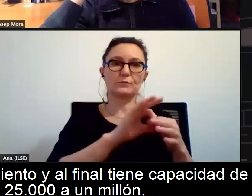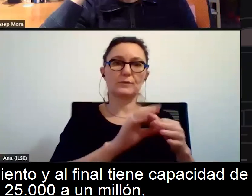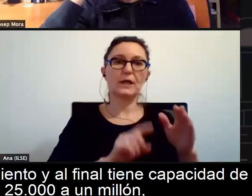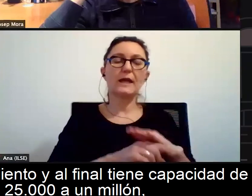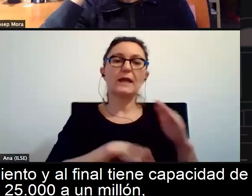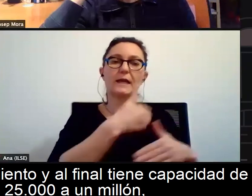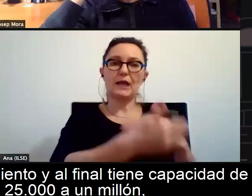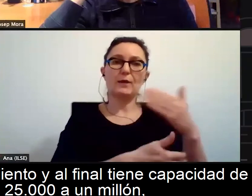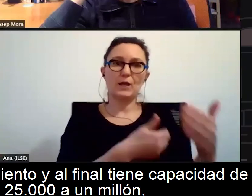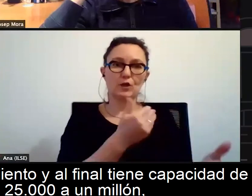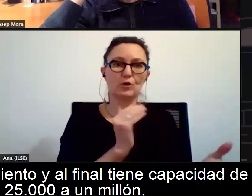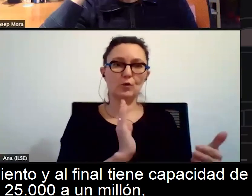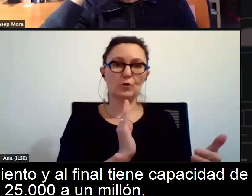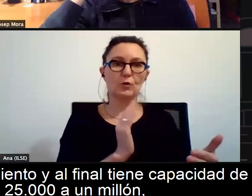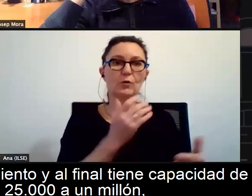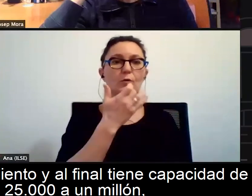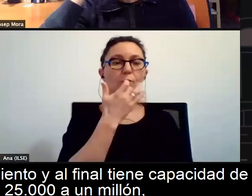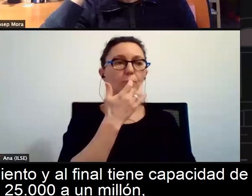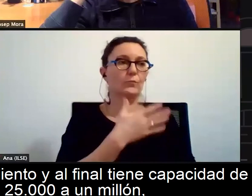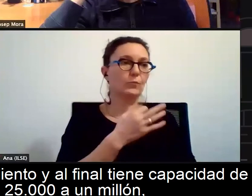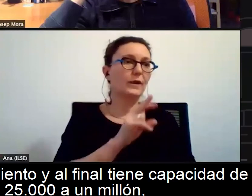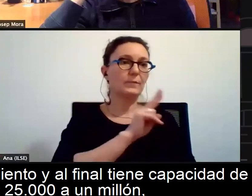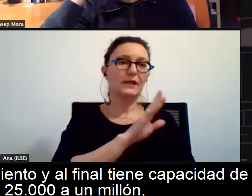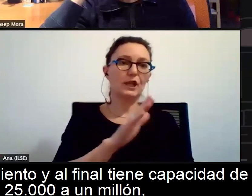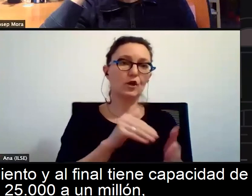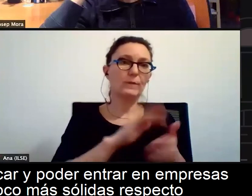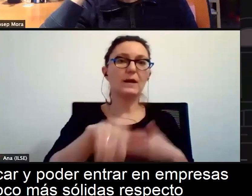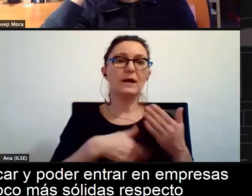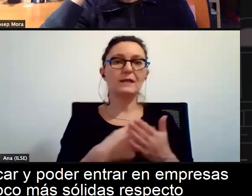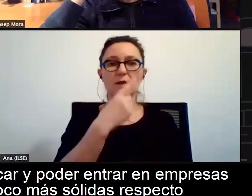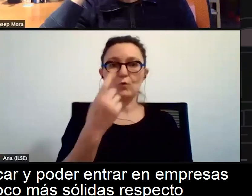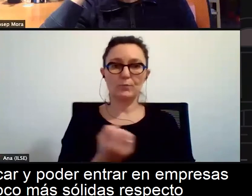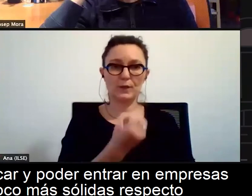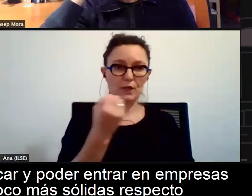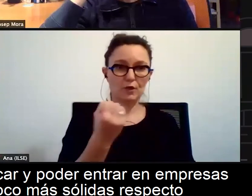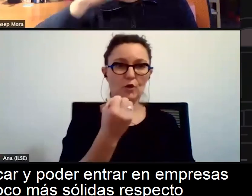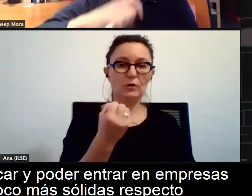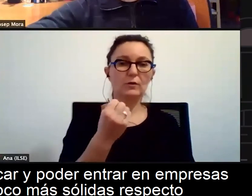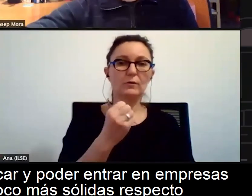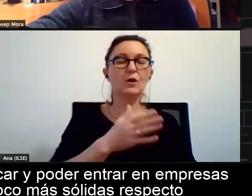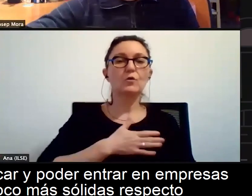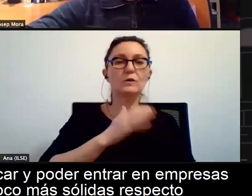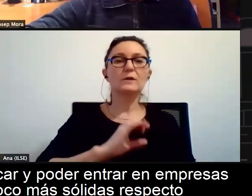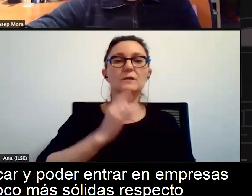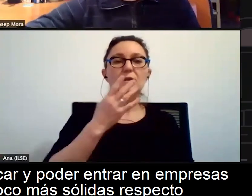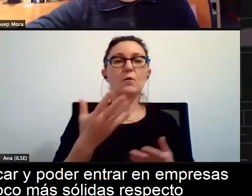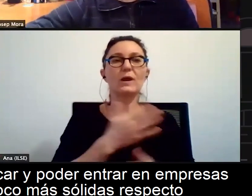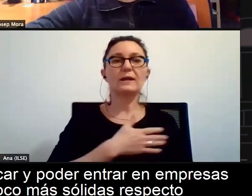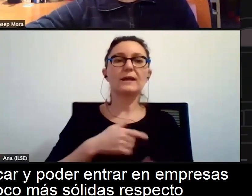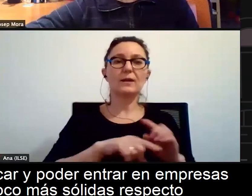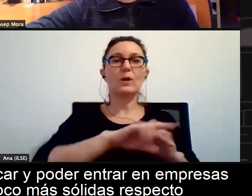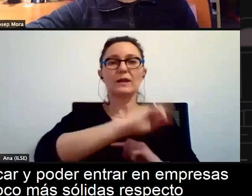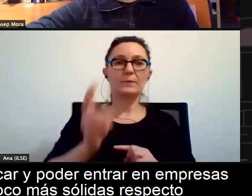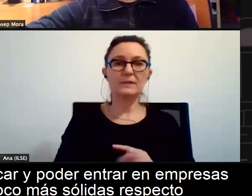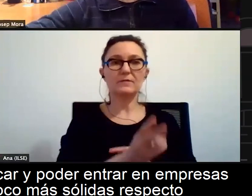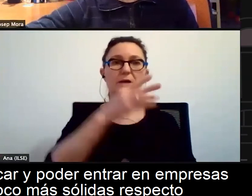de ofrecer tickets desde 25.000 a 1 millón. O sea, también con la idea, ¿no?, de diversificar y poder entrar en empresas sociales